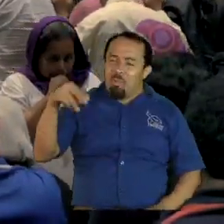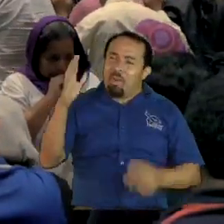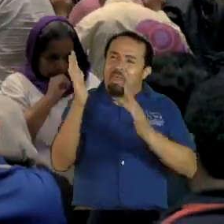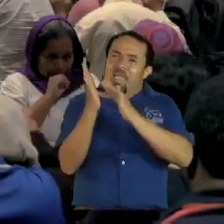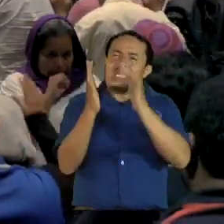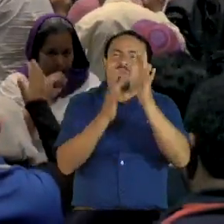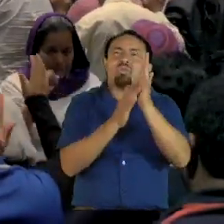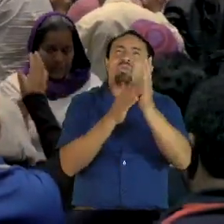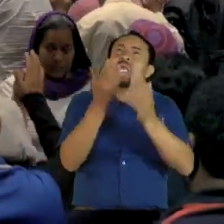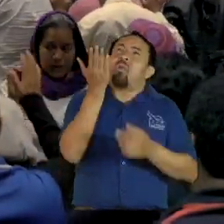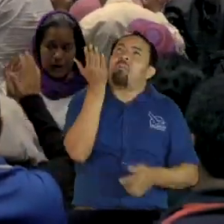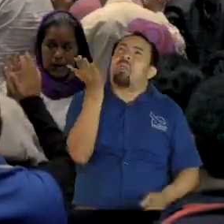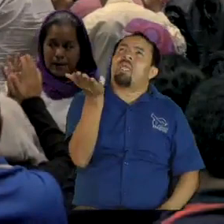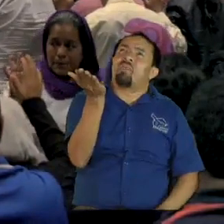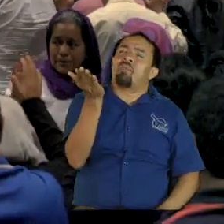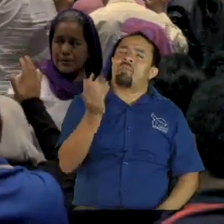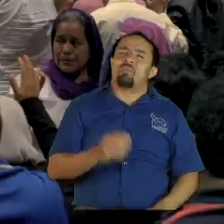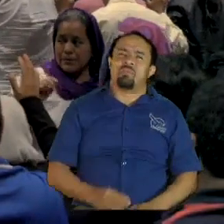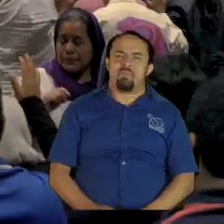Jesús.